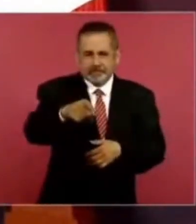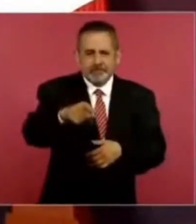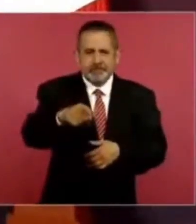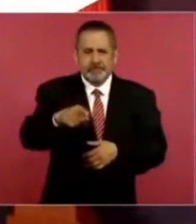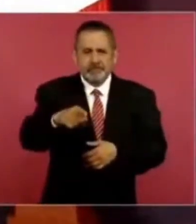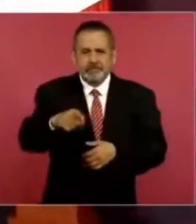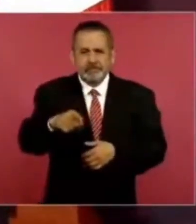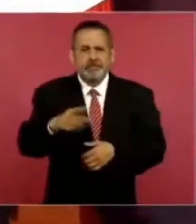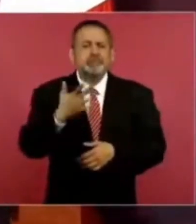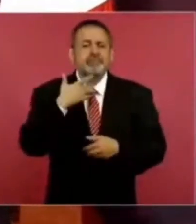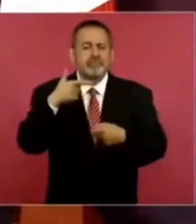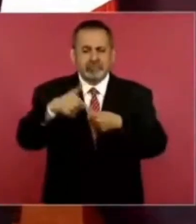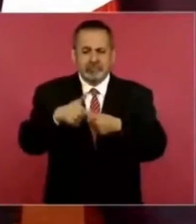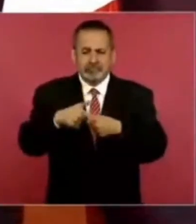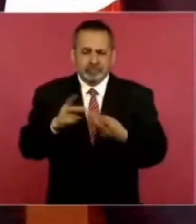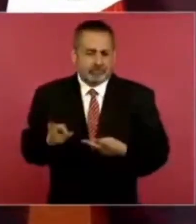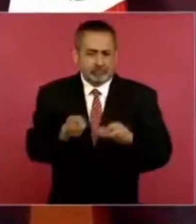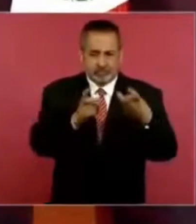de los combustibles